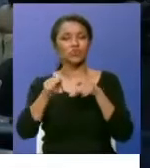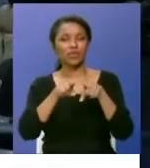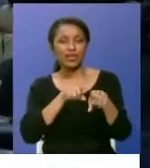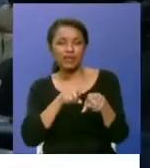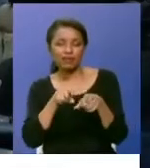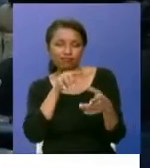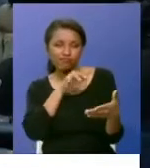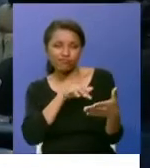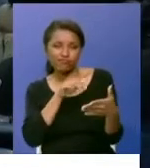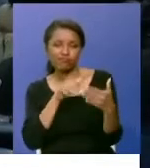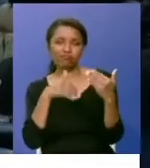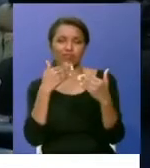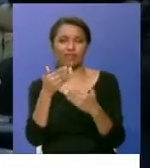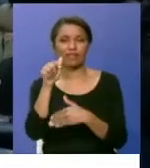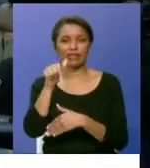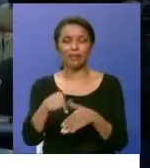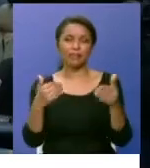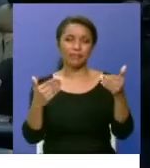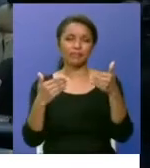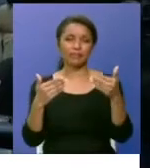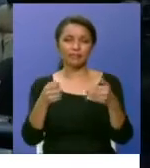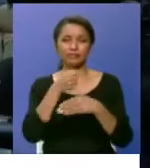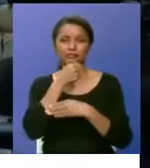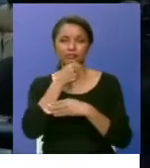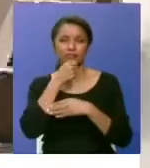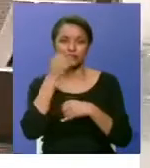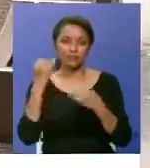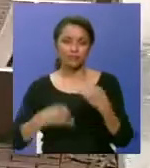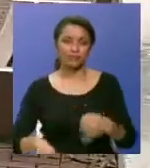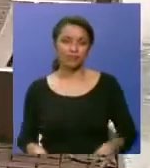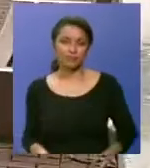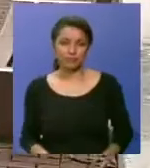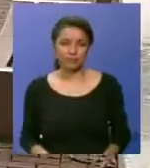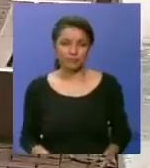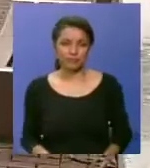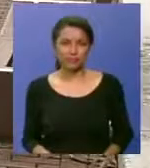han tomado y finalizado en Panamá. Kaira Saldaña, TVN Noticias.